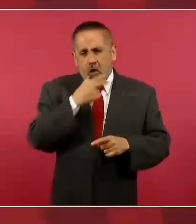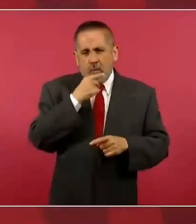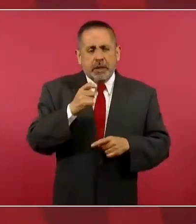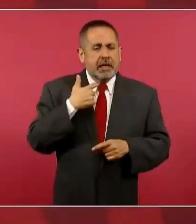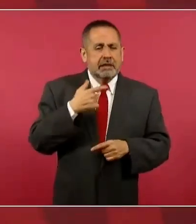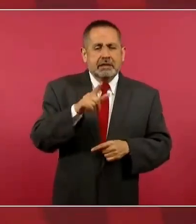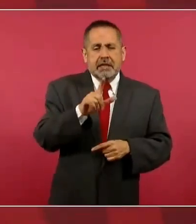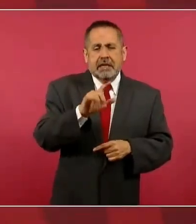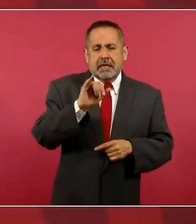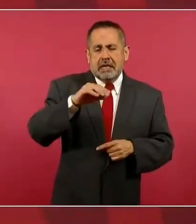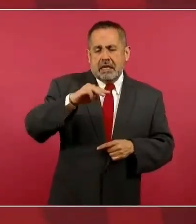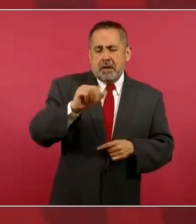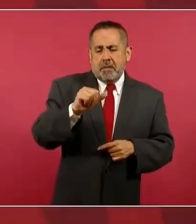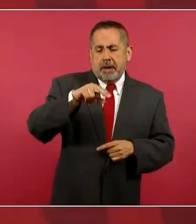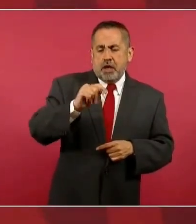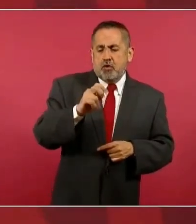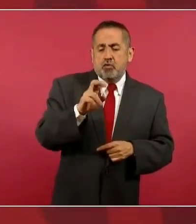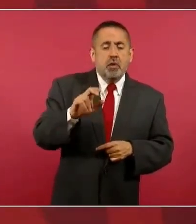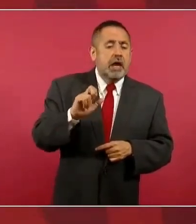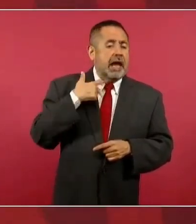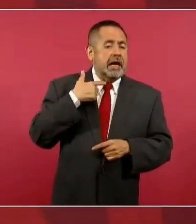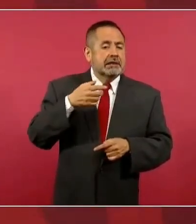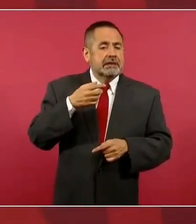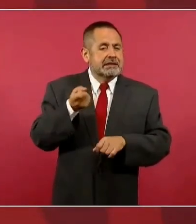que era el ministro de Hacienda,